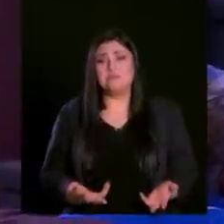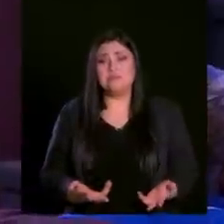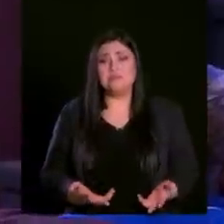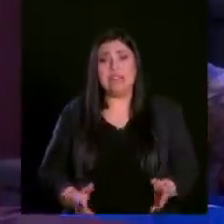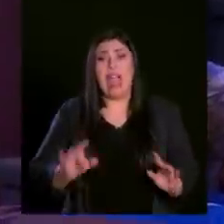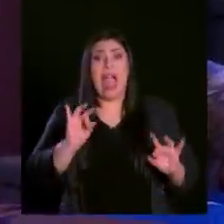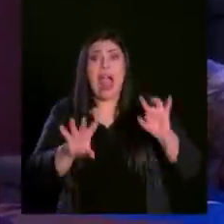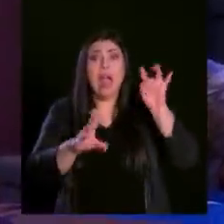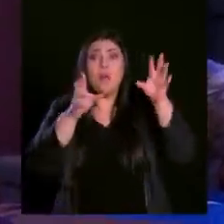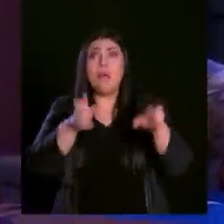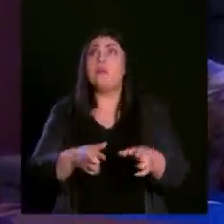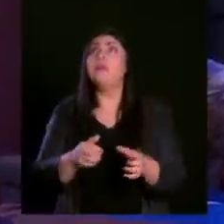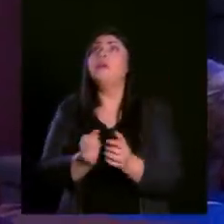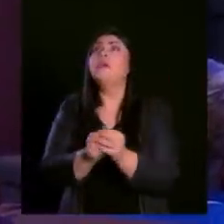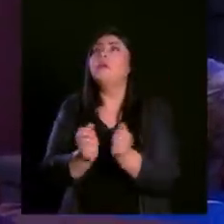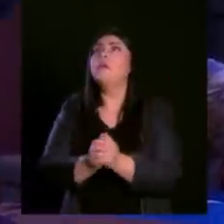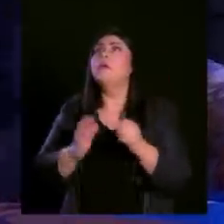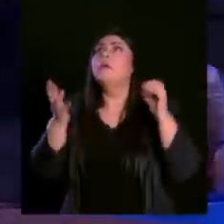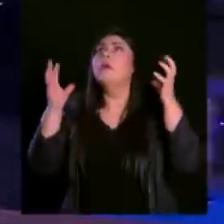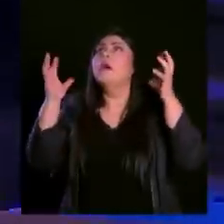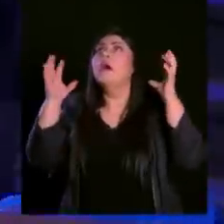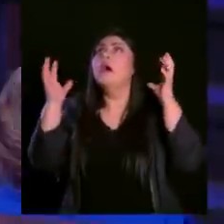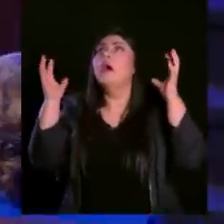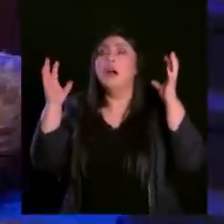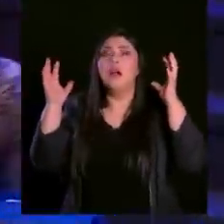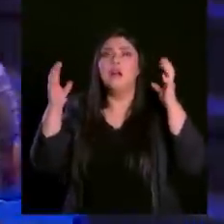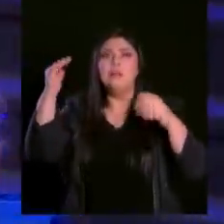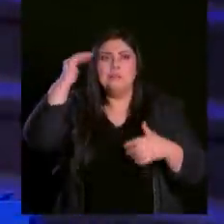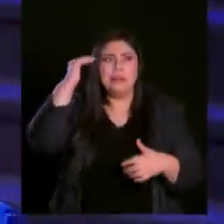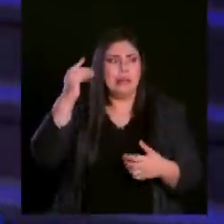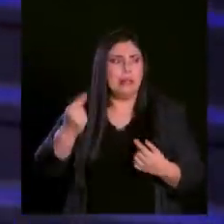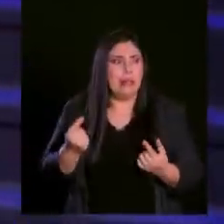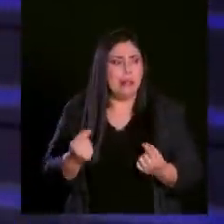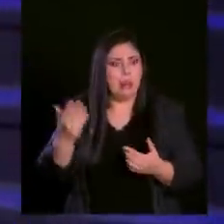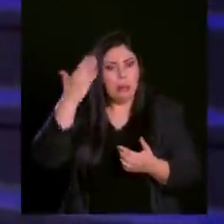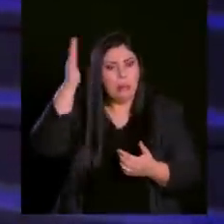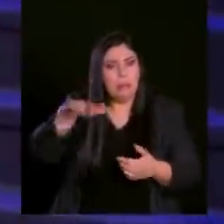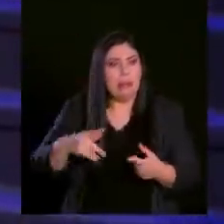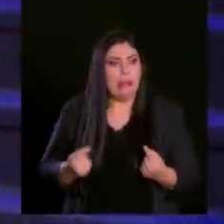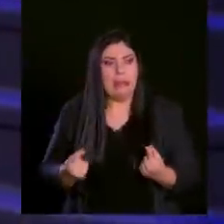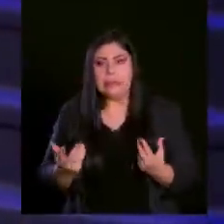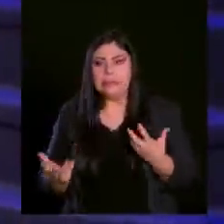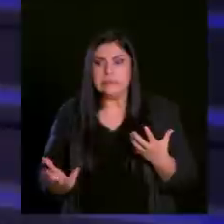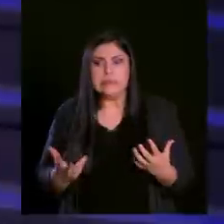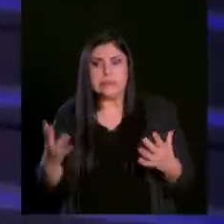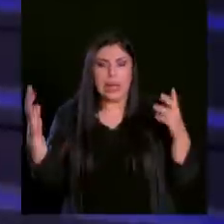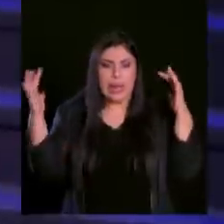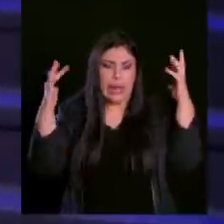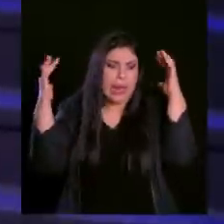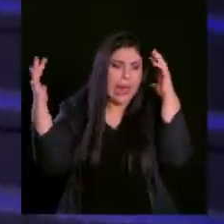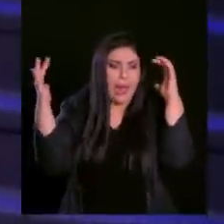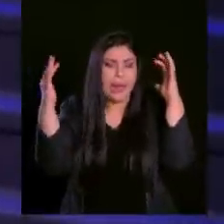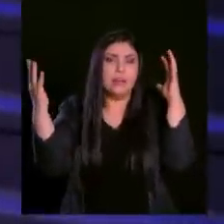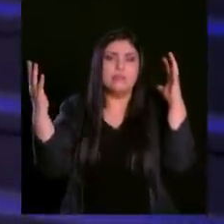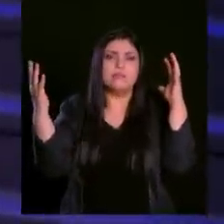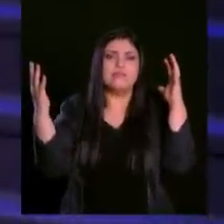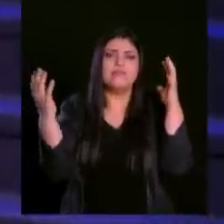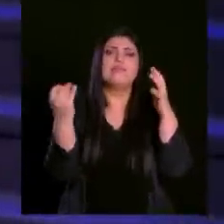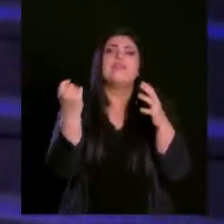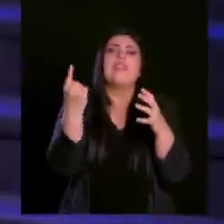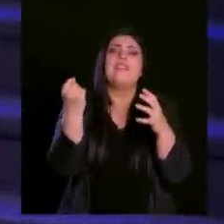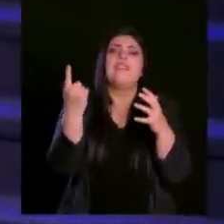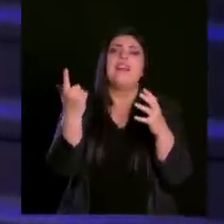mensaje tiene un efecto sobre sus vidas porque están pensando qué van a hacer mañana y no están no están todavía dándole la oportunidad